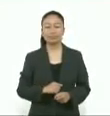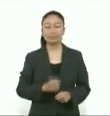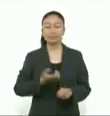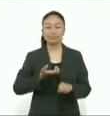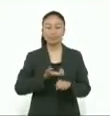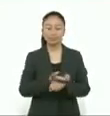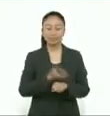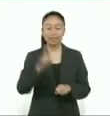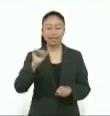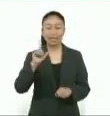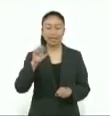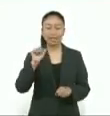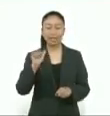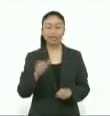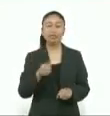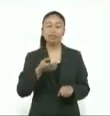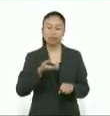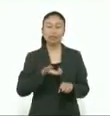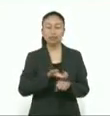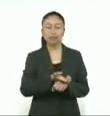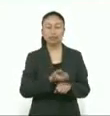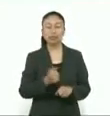gobernadora de Campeche,